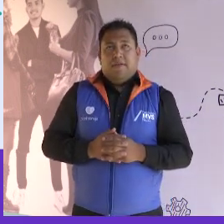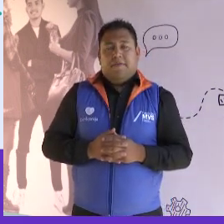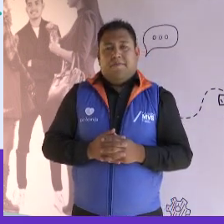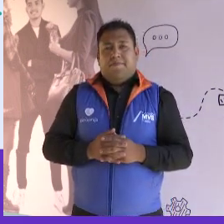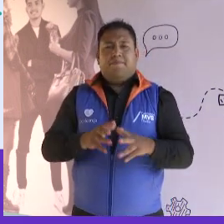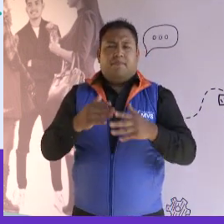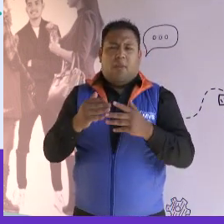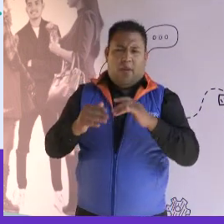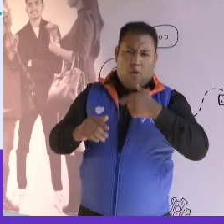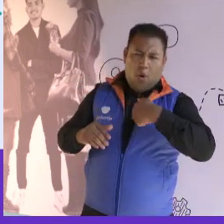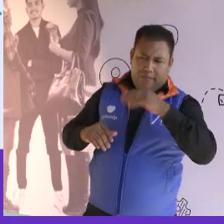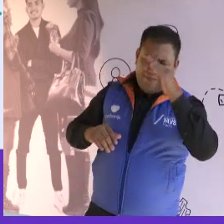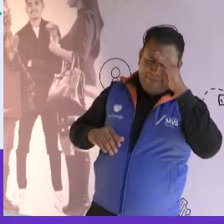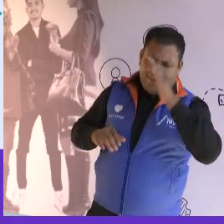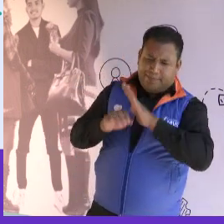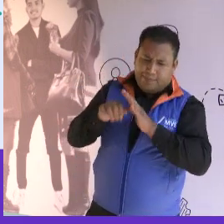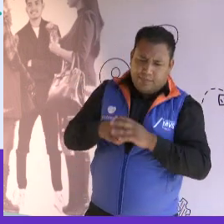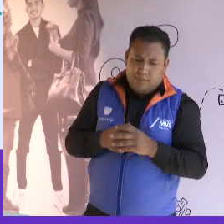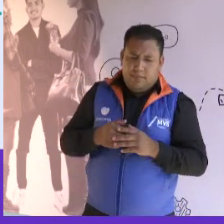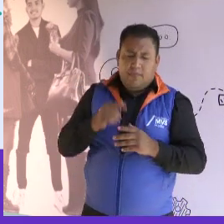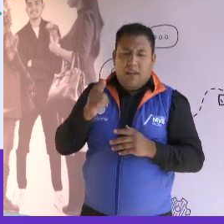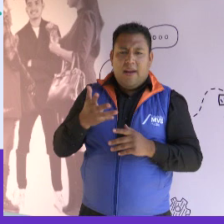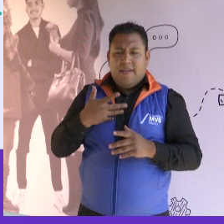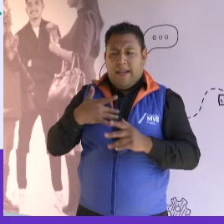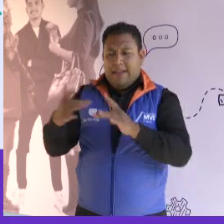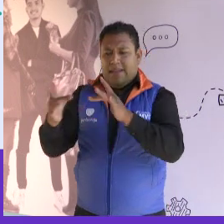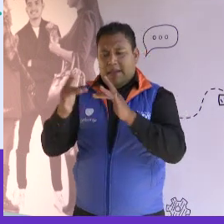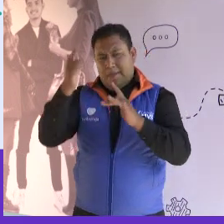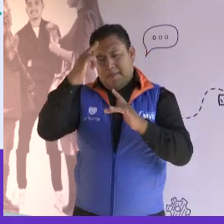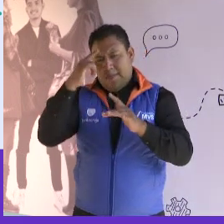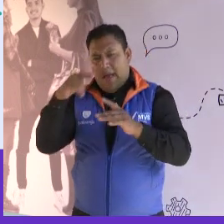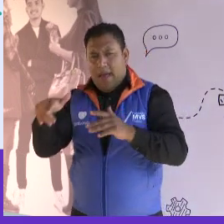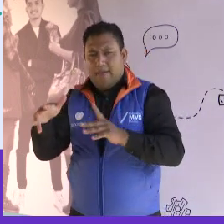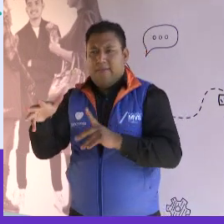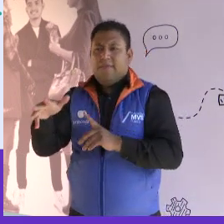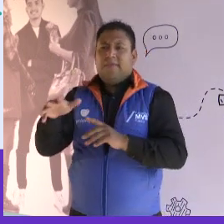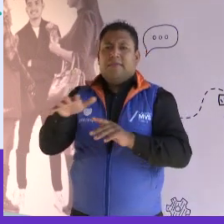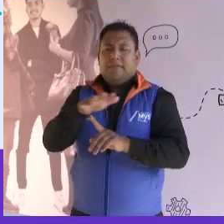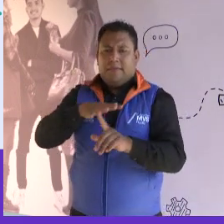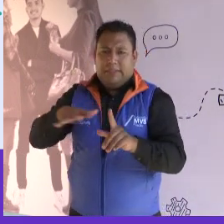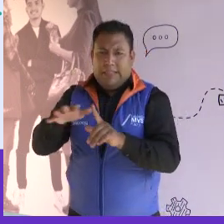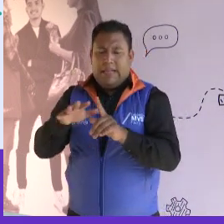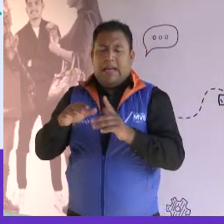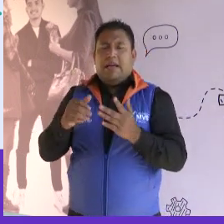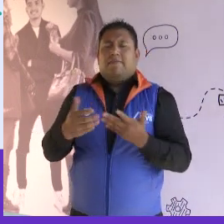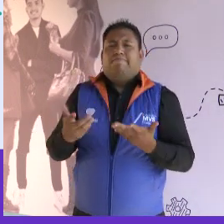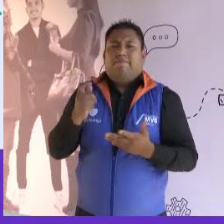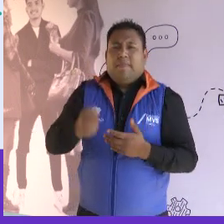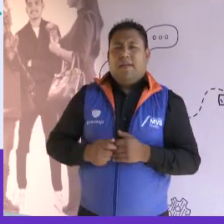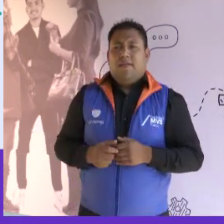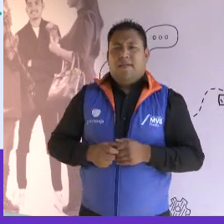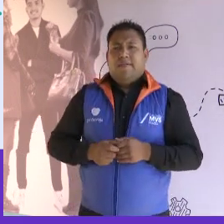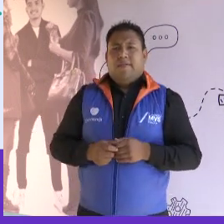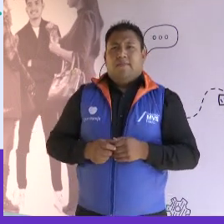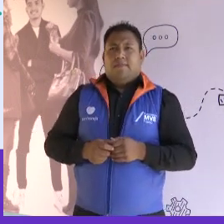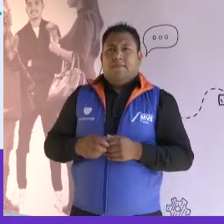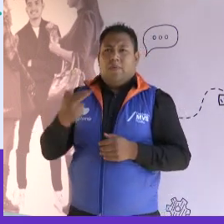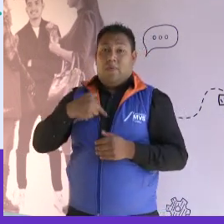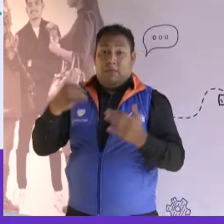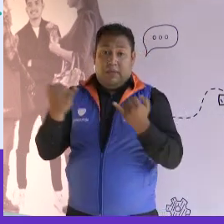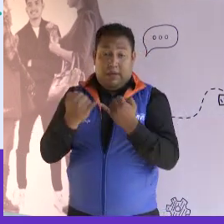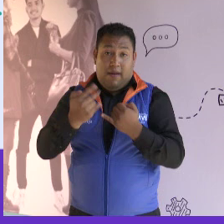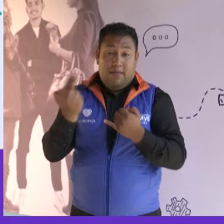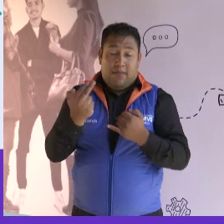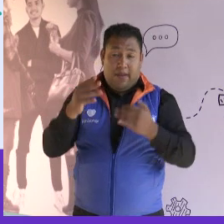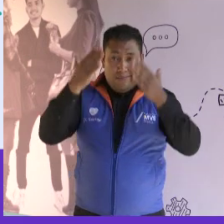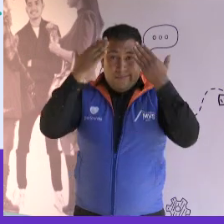más desde las redes de sociedad civil, como les digo, o sea, sociedad civil creo que necesitamos salirnos también de la burbuja de sentir que